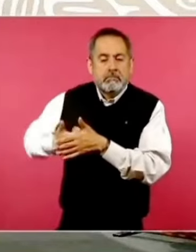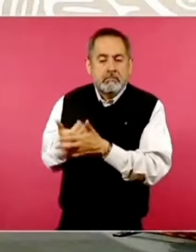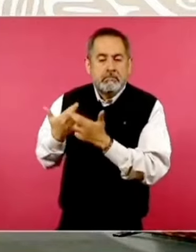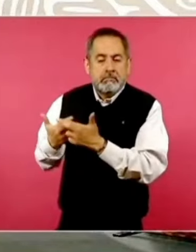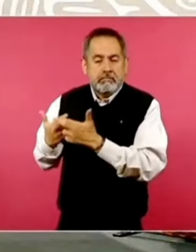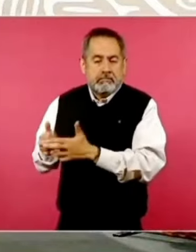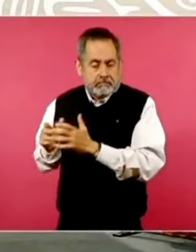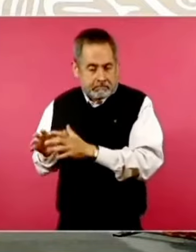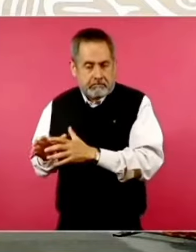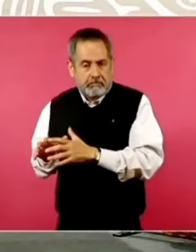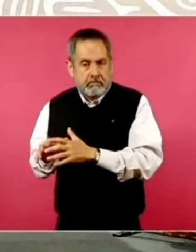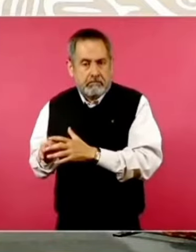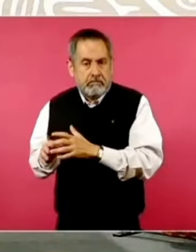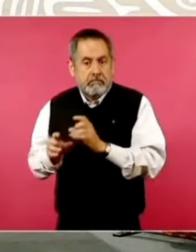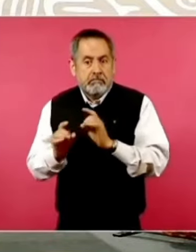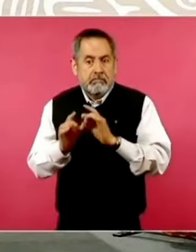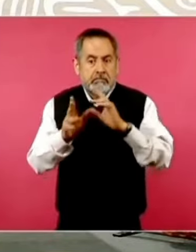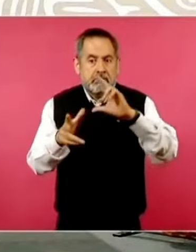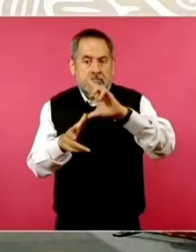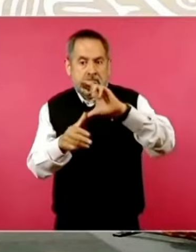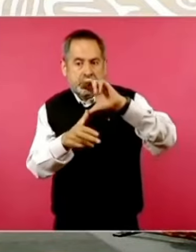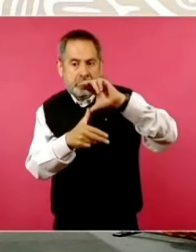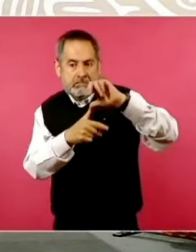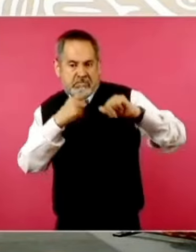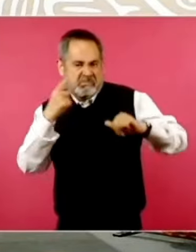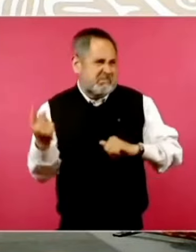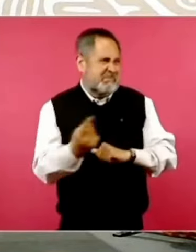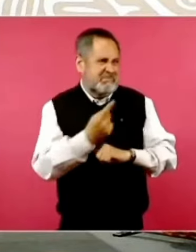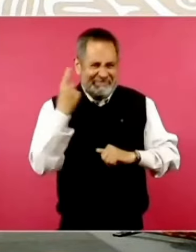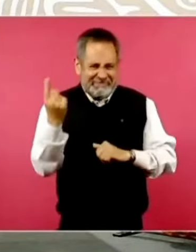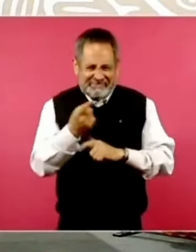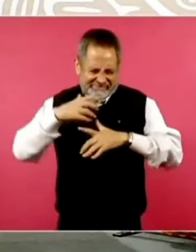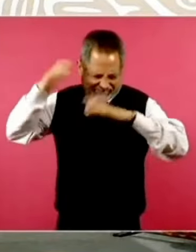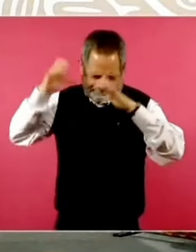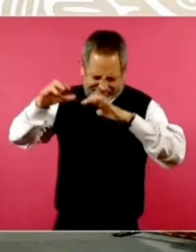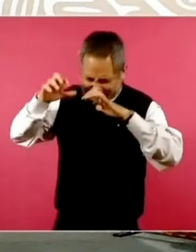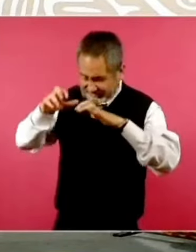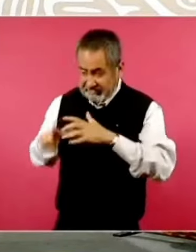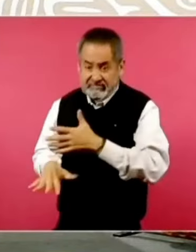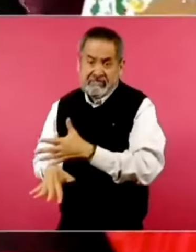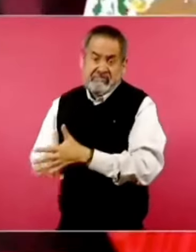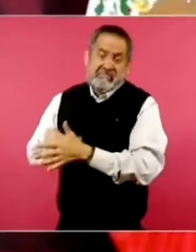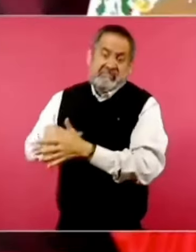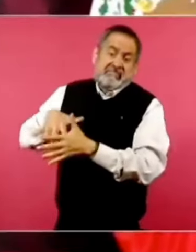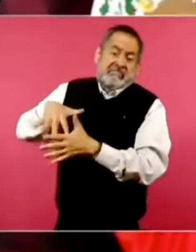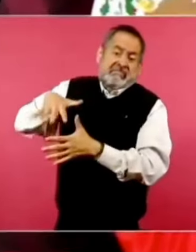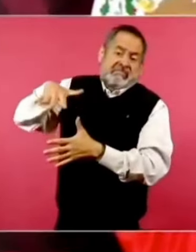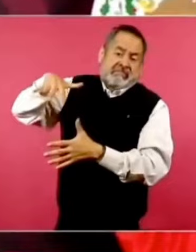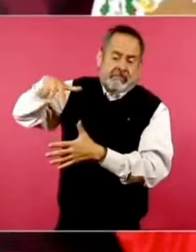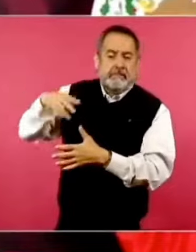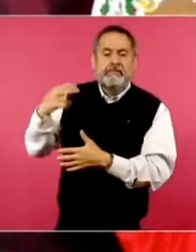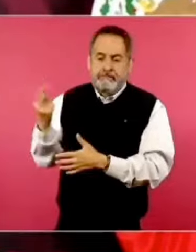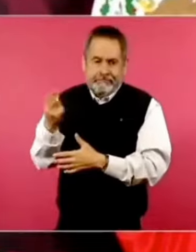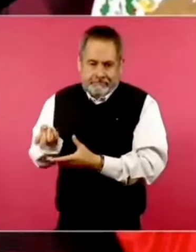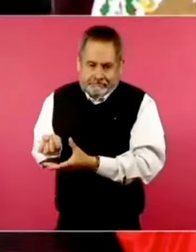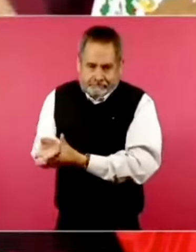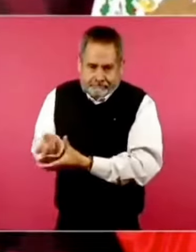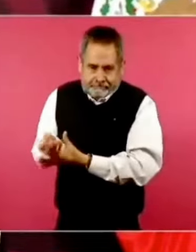Pues pronto se llenan las presas y hay que soltar